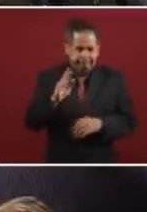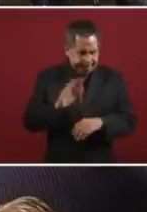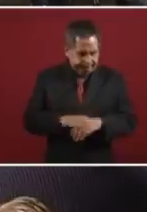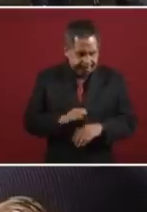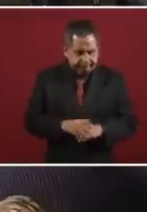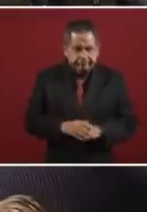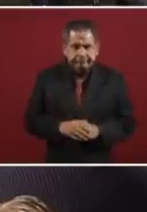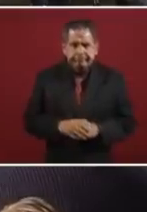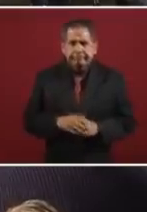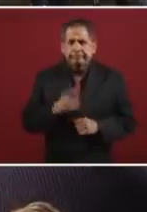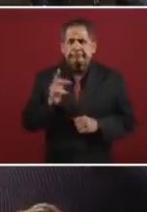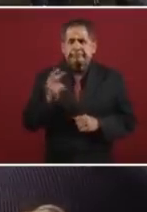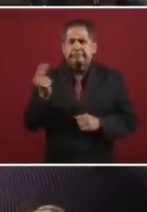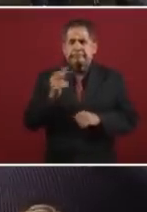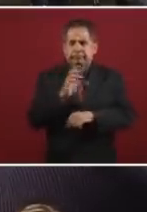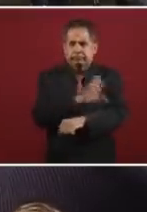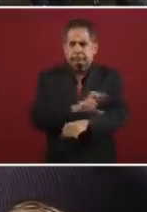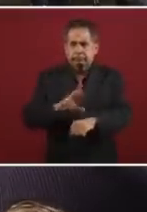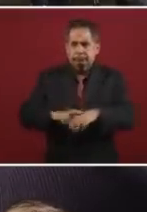coordinación